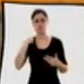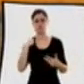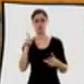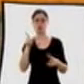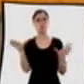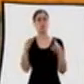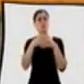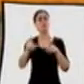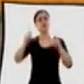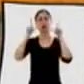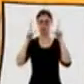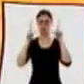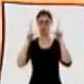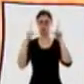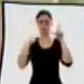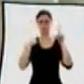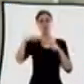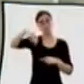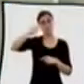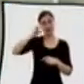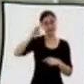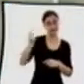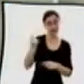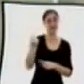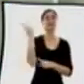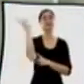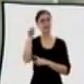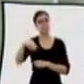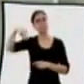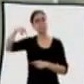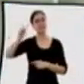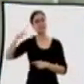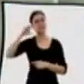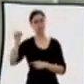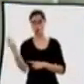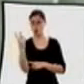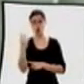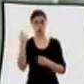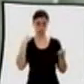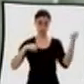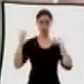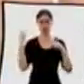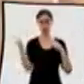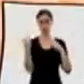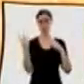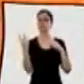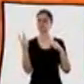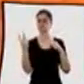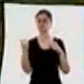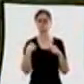principalmente en las grandes interpretaciones de su dúo protagonista, Marta Larralde y sobre todo Guillem Jiménez, en un